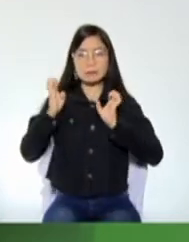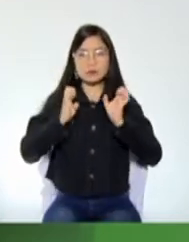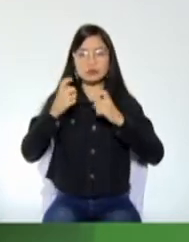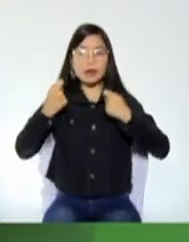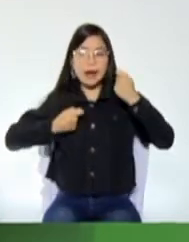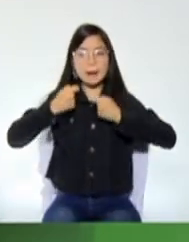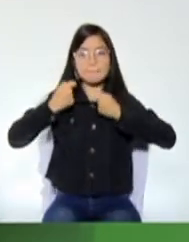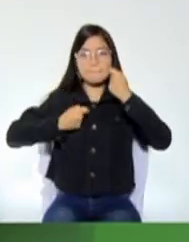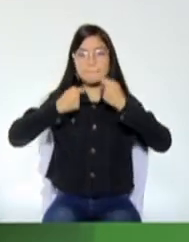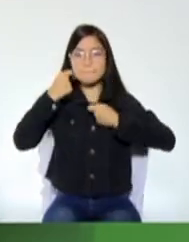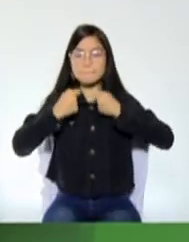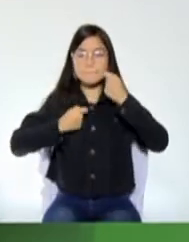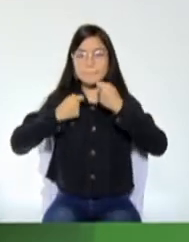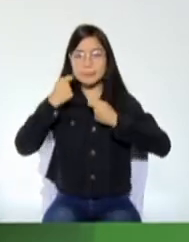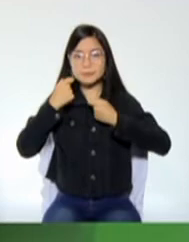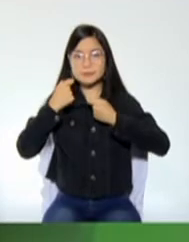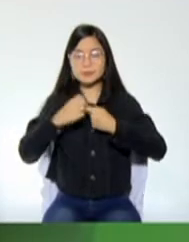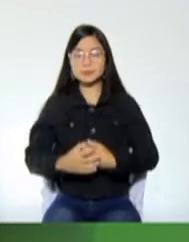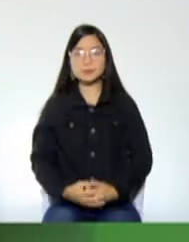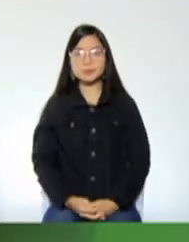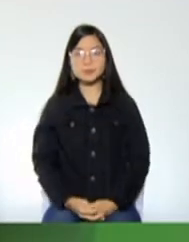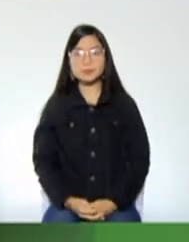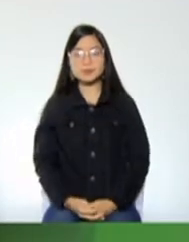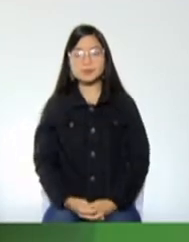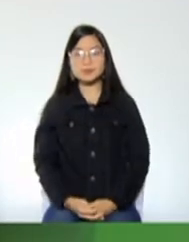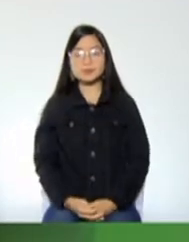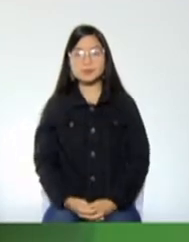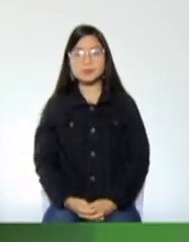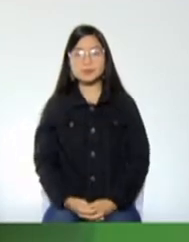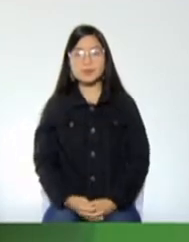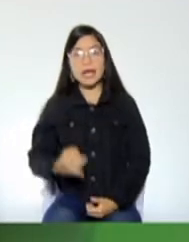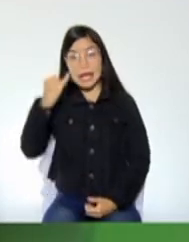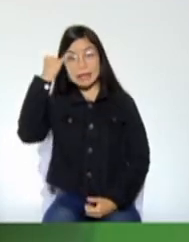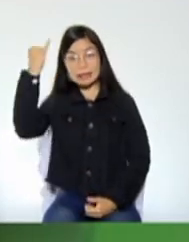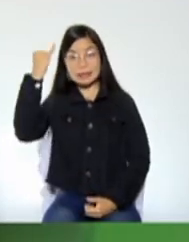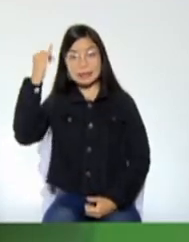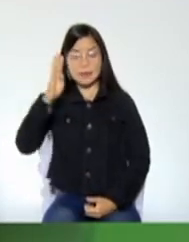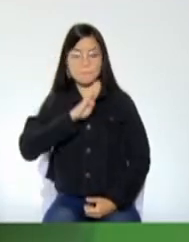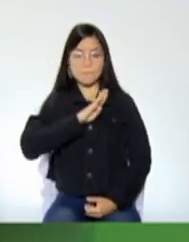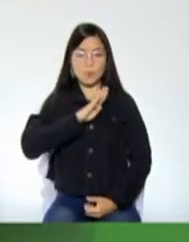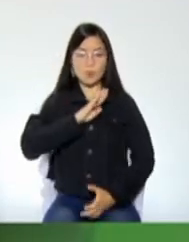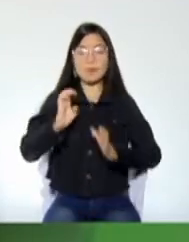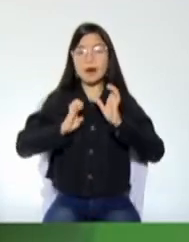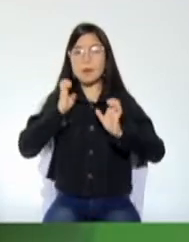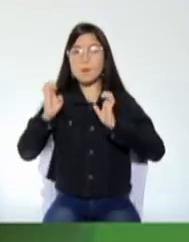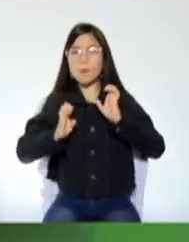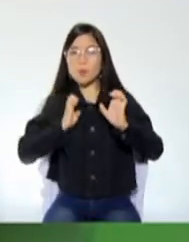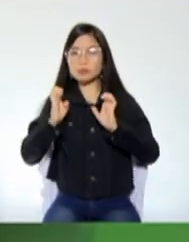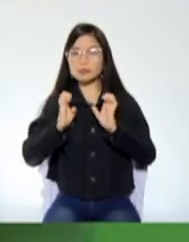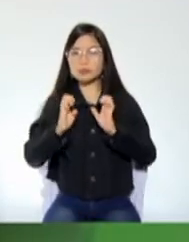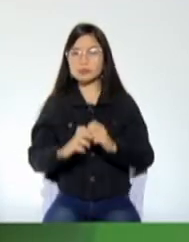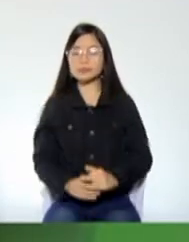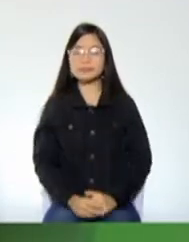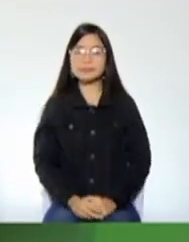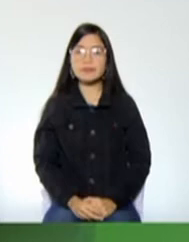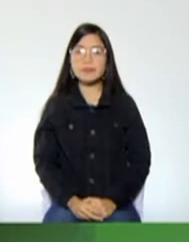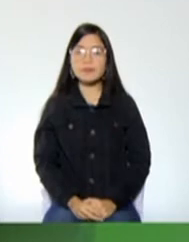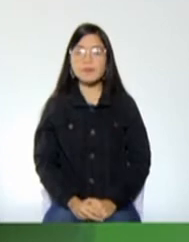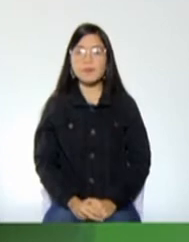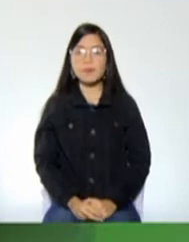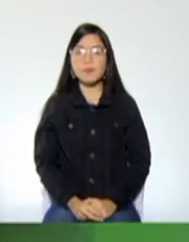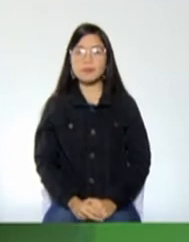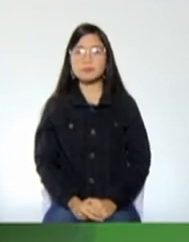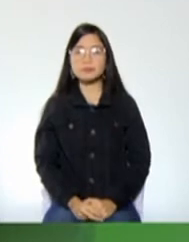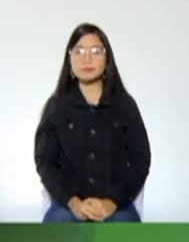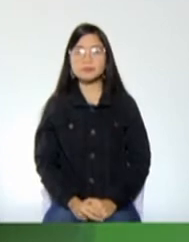comunicar algunas ideas propias y emociones como tal. ¿Cuál es nuestra potencialidad? A ver, ya lo acabo